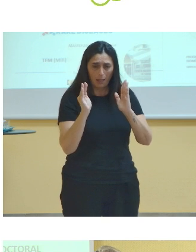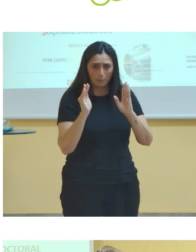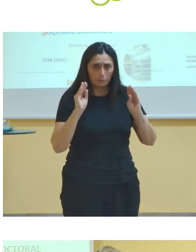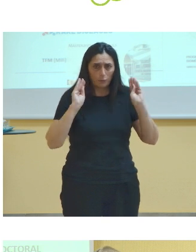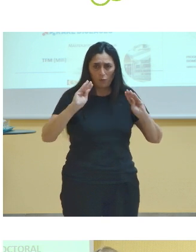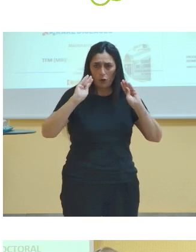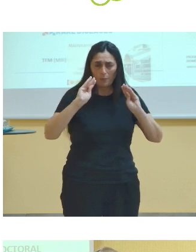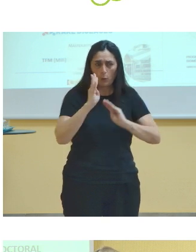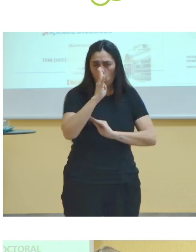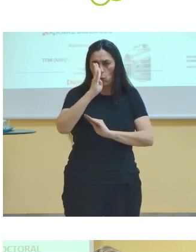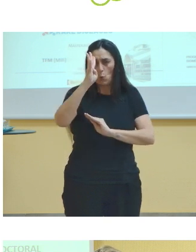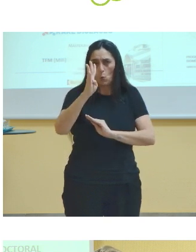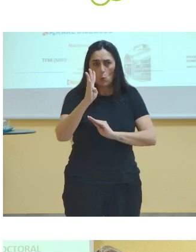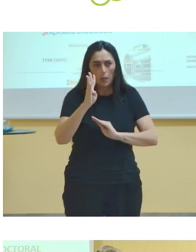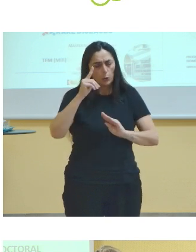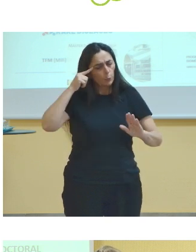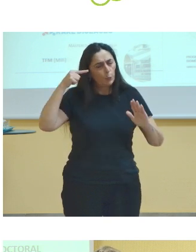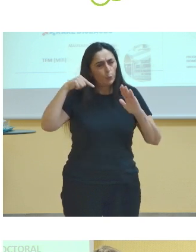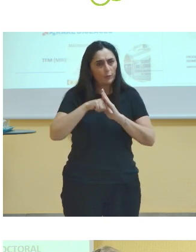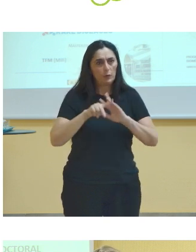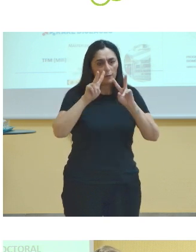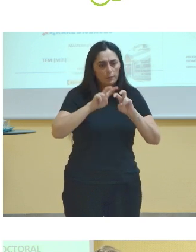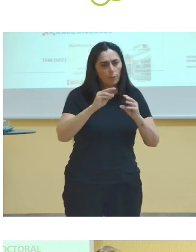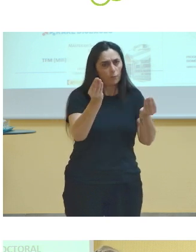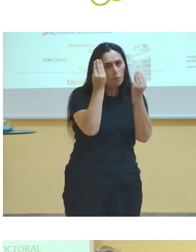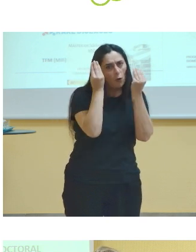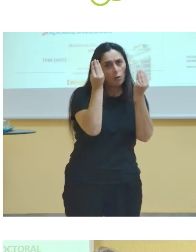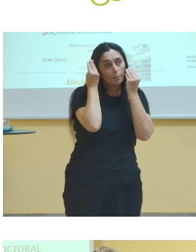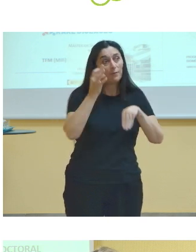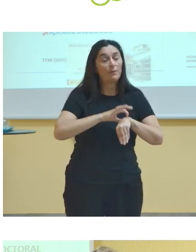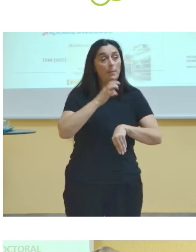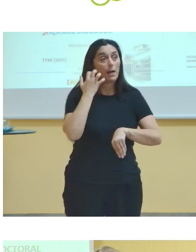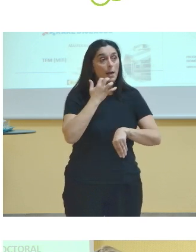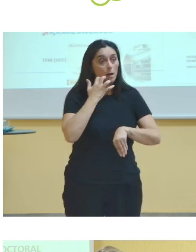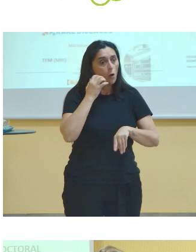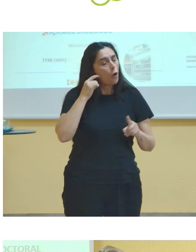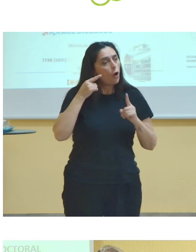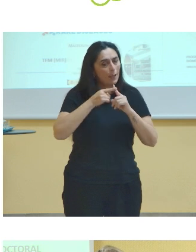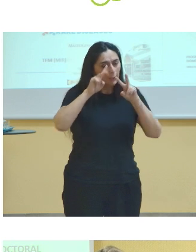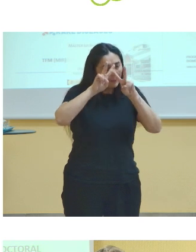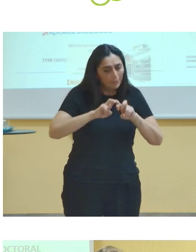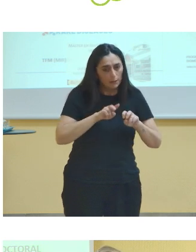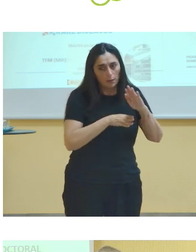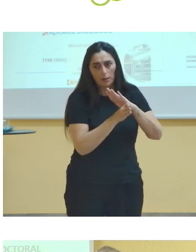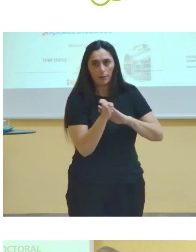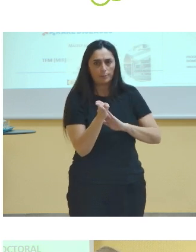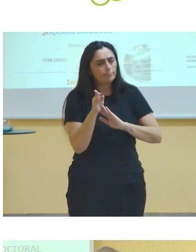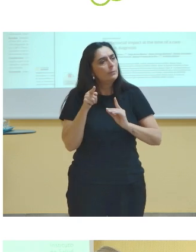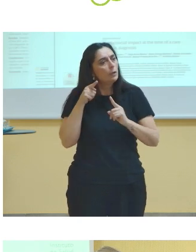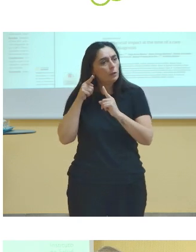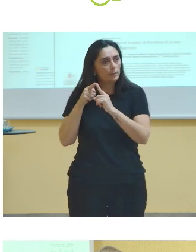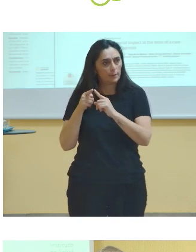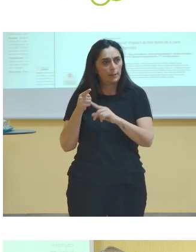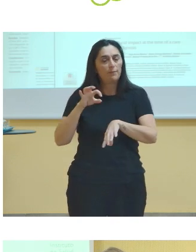estado profundizando en este tema de investigación y formándose en enfermedades raras para luego continuar su trayectoria investigadora dedicada a las enfermedades